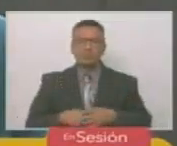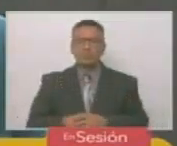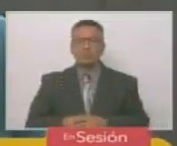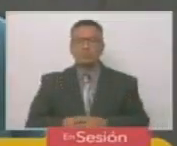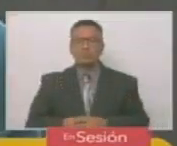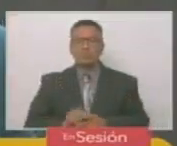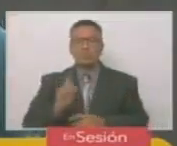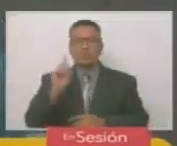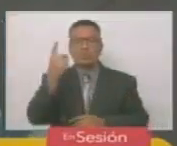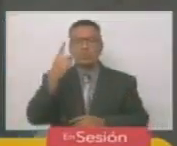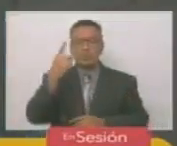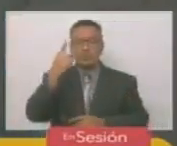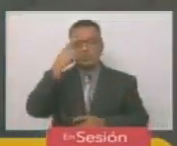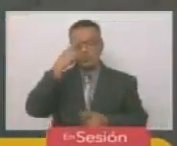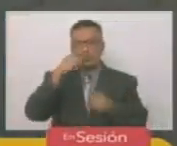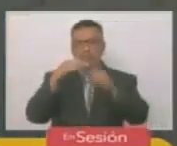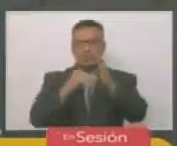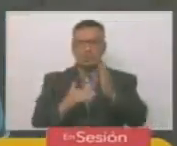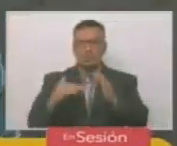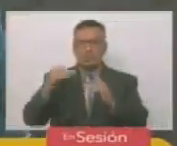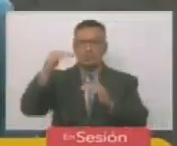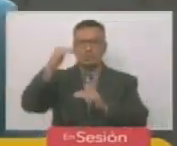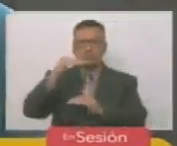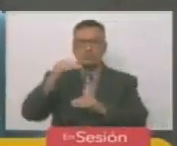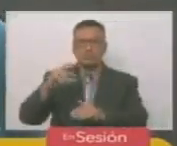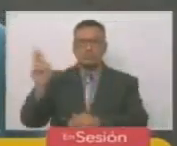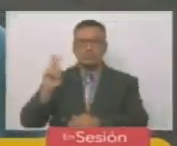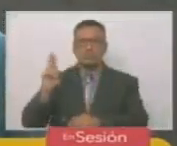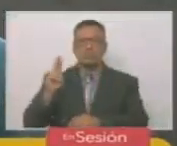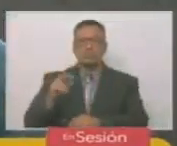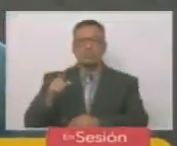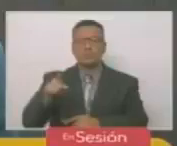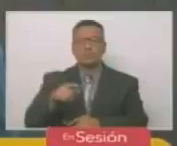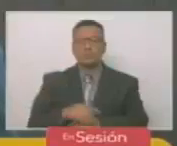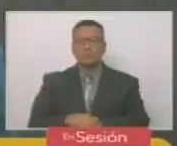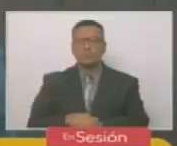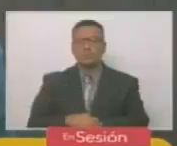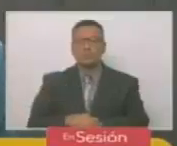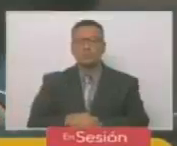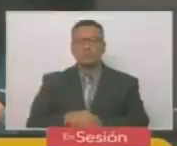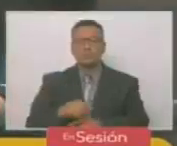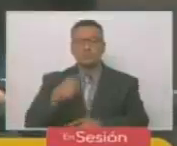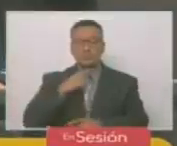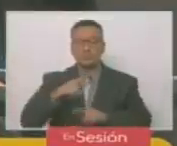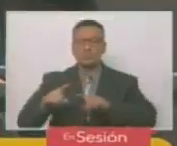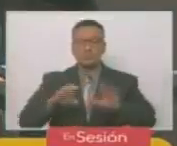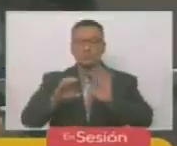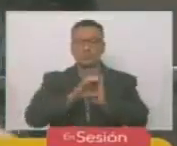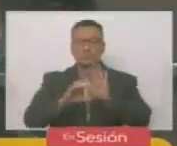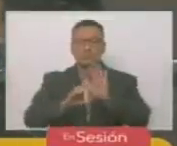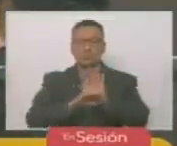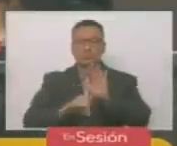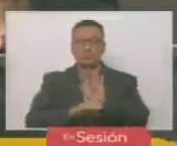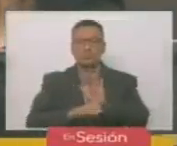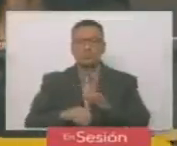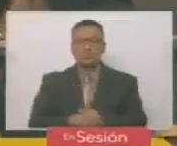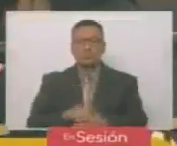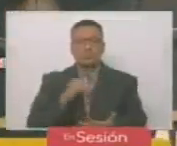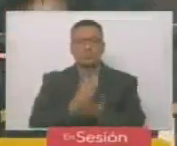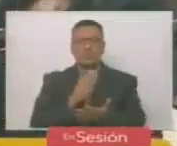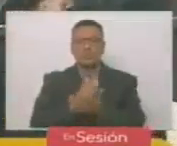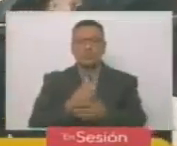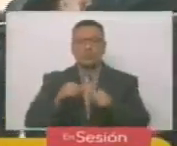Uno de los fines supremos de la República, por medio de la instrucción constitucional, que siempre